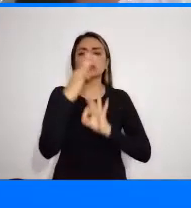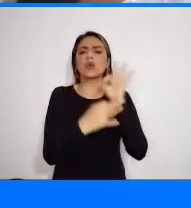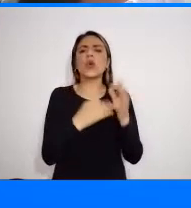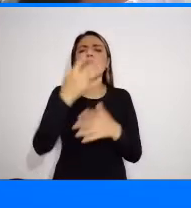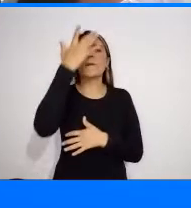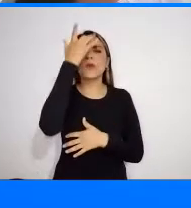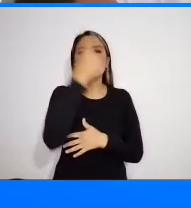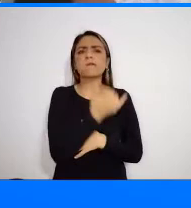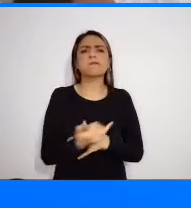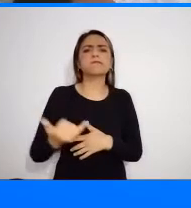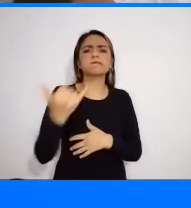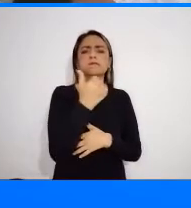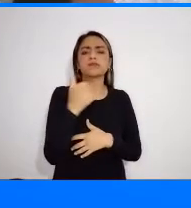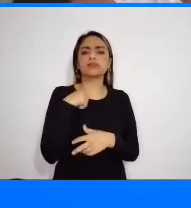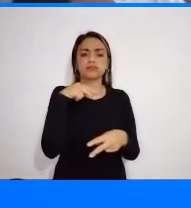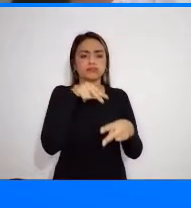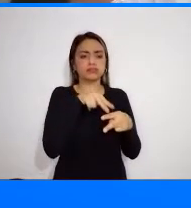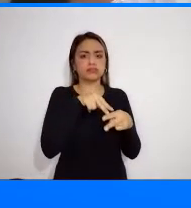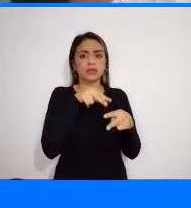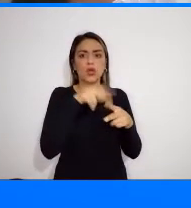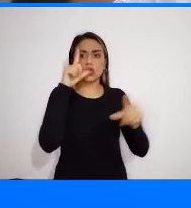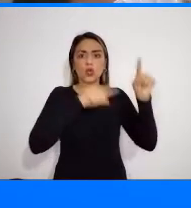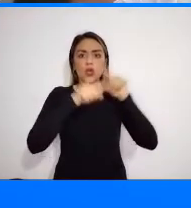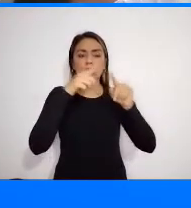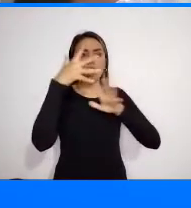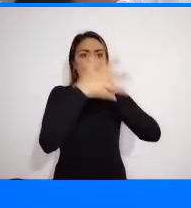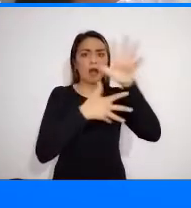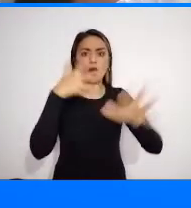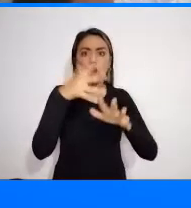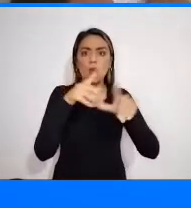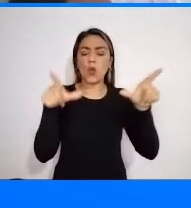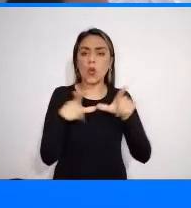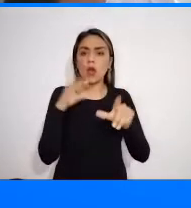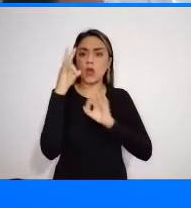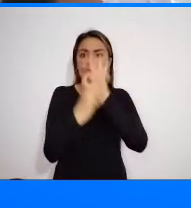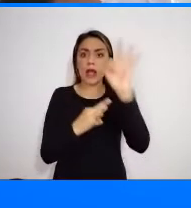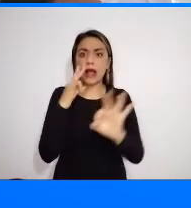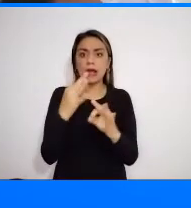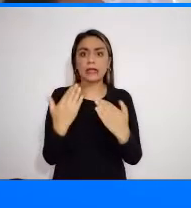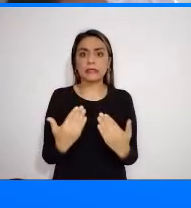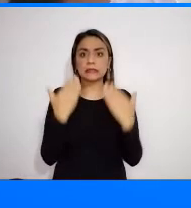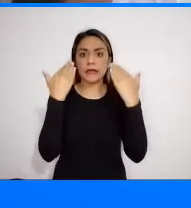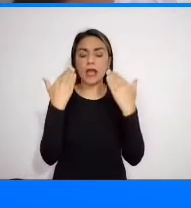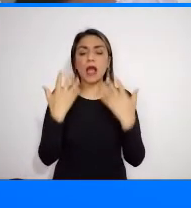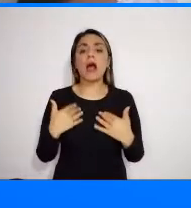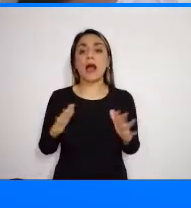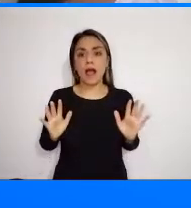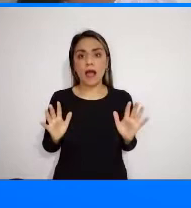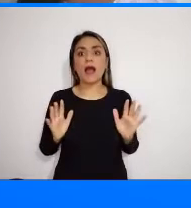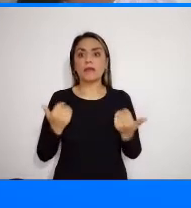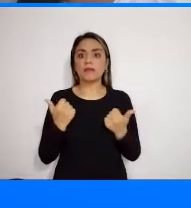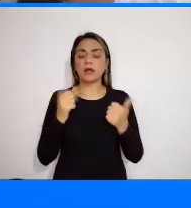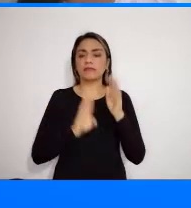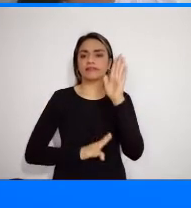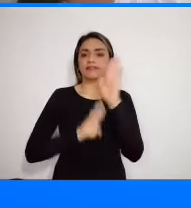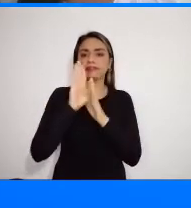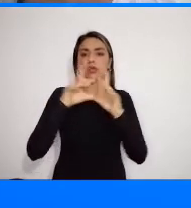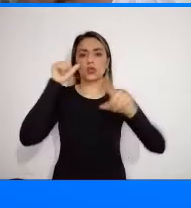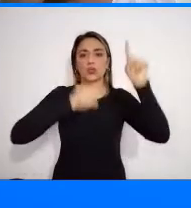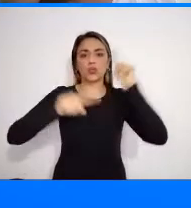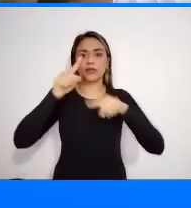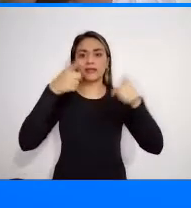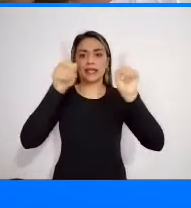si tenemos recursos turísticos, atractivos turísticos bien conservados, pues vamos a tener pues un buen desempeño turístico